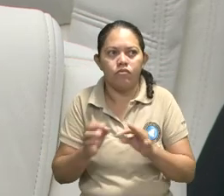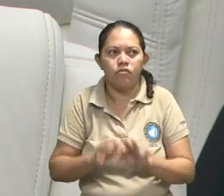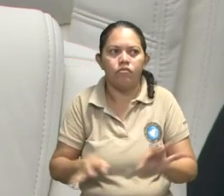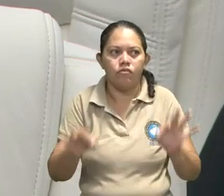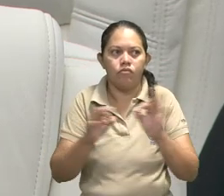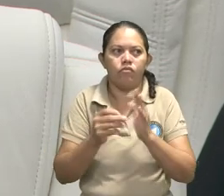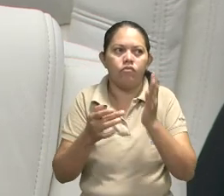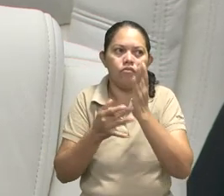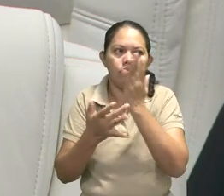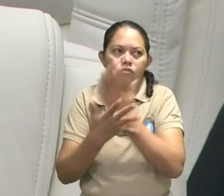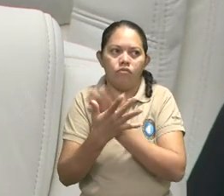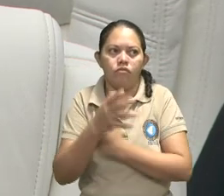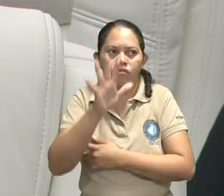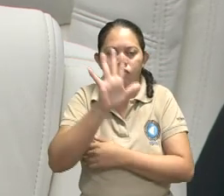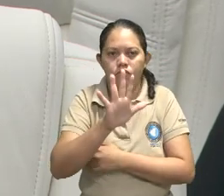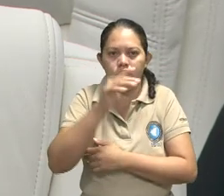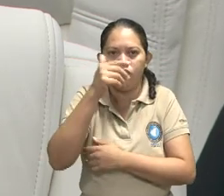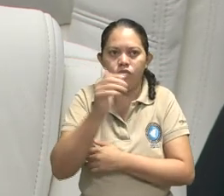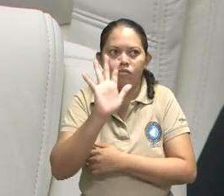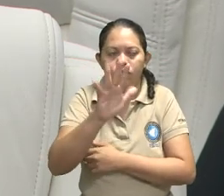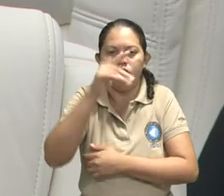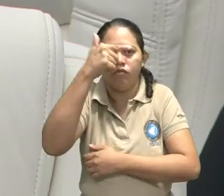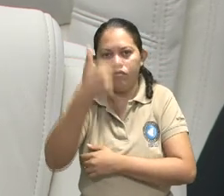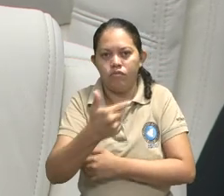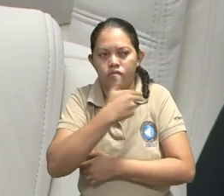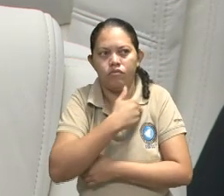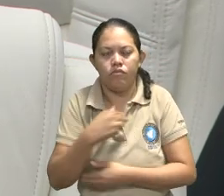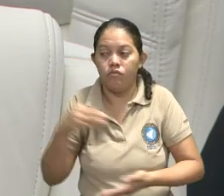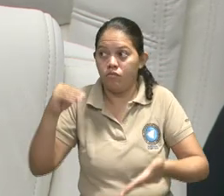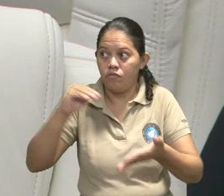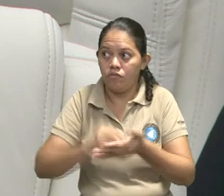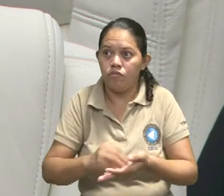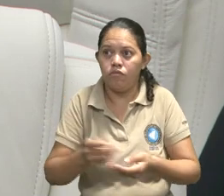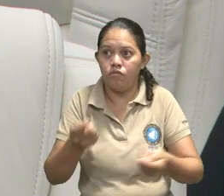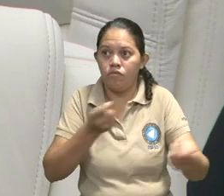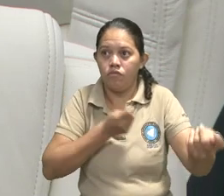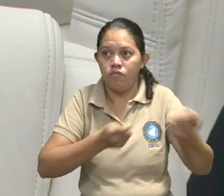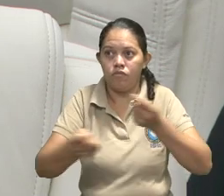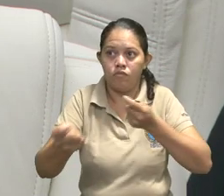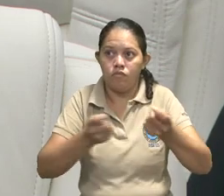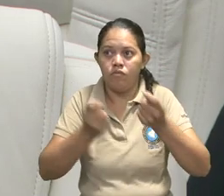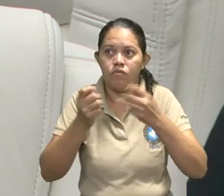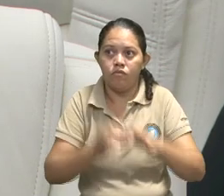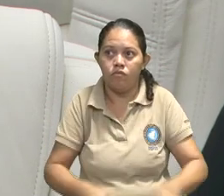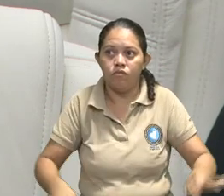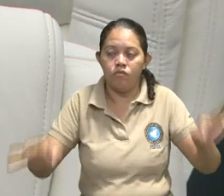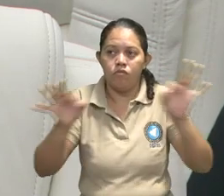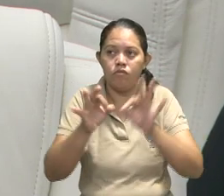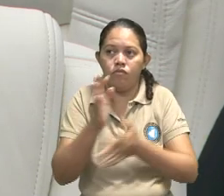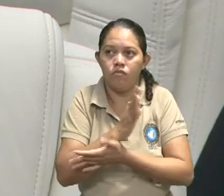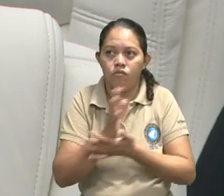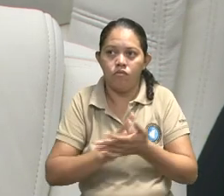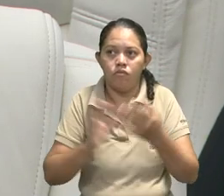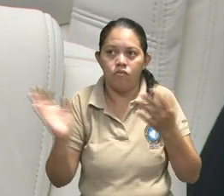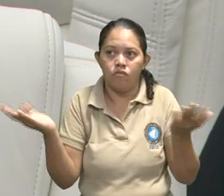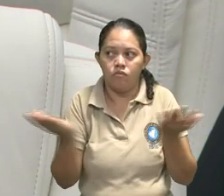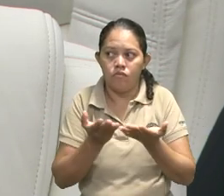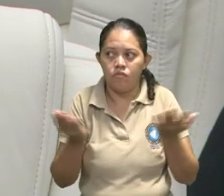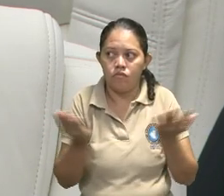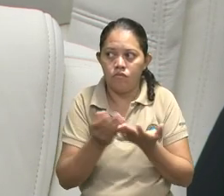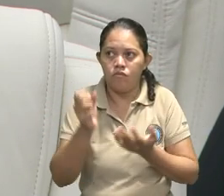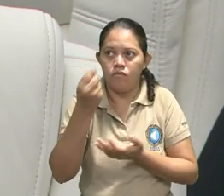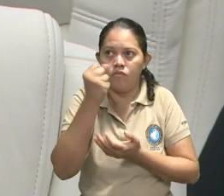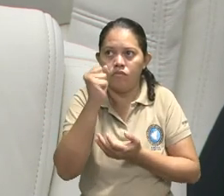de las tecnologías 5G e incorporar mecanismos de regulación experimental como el